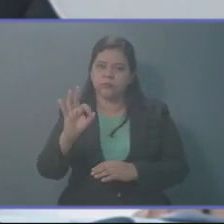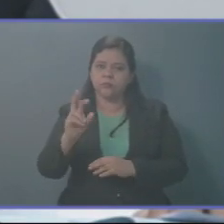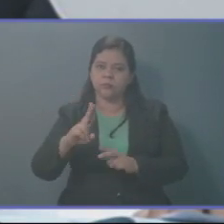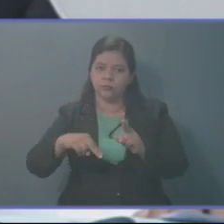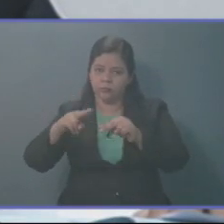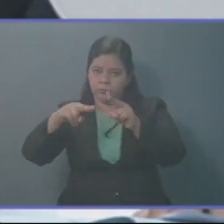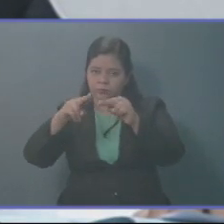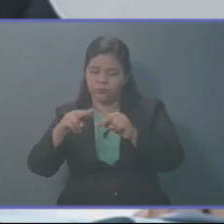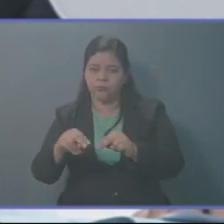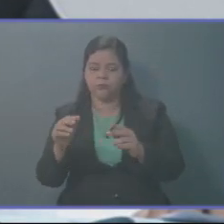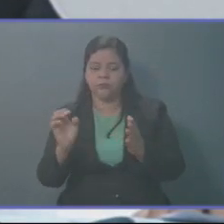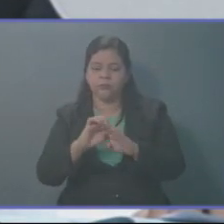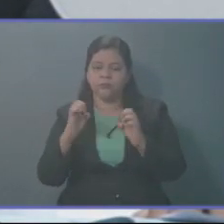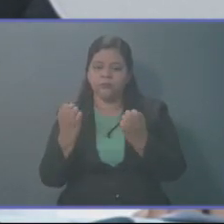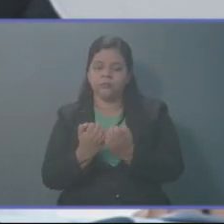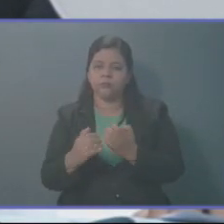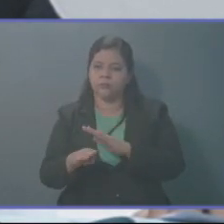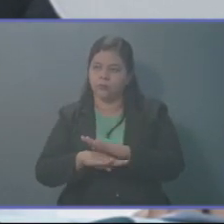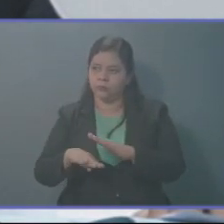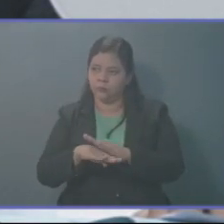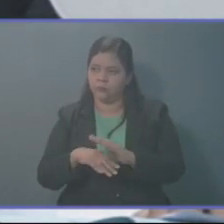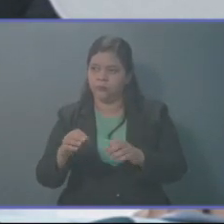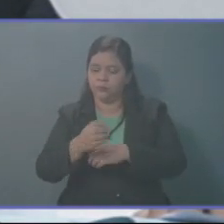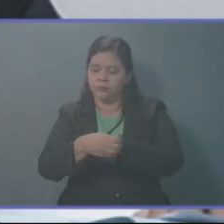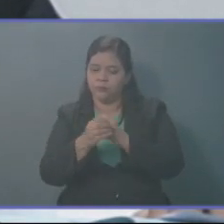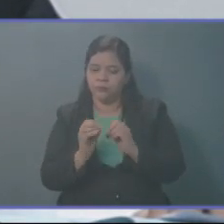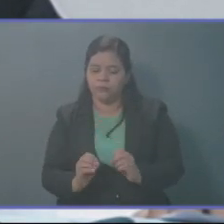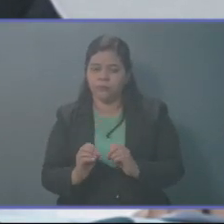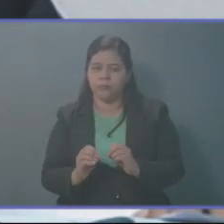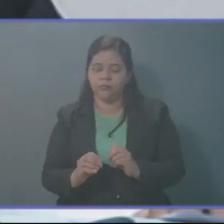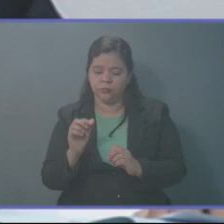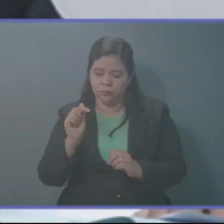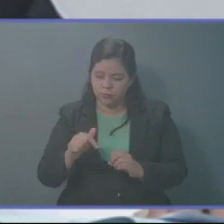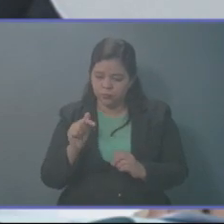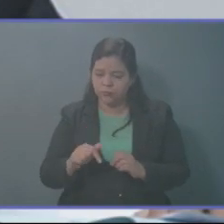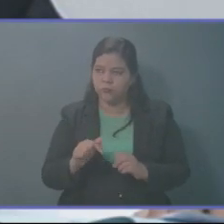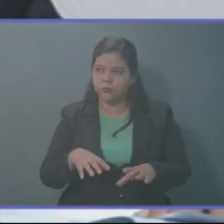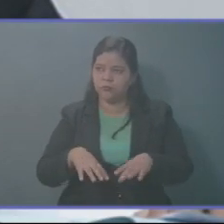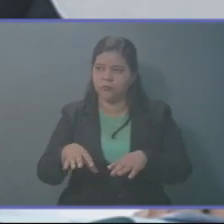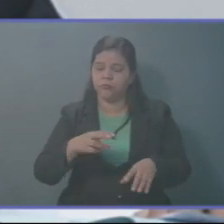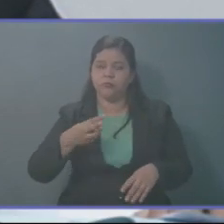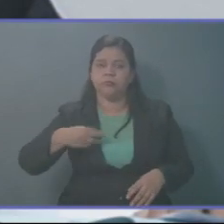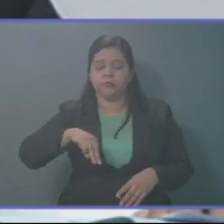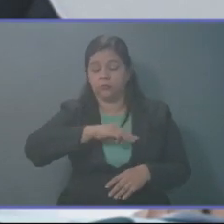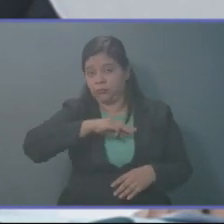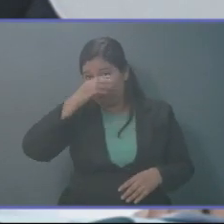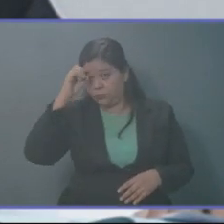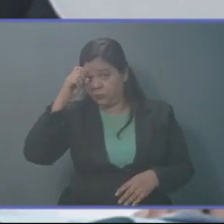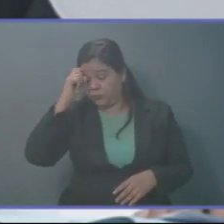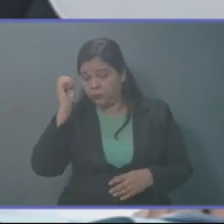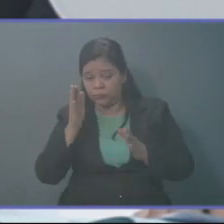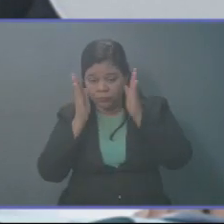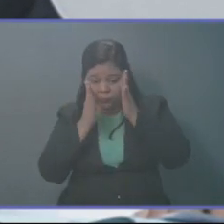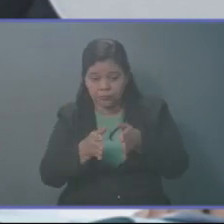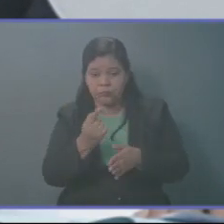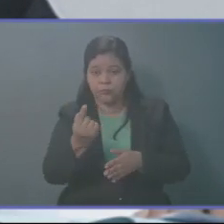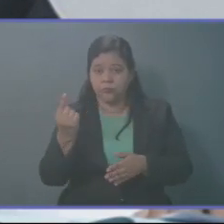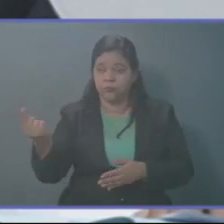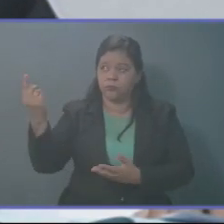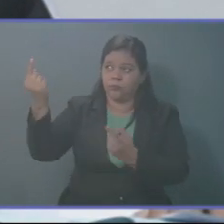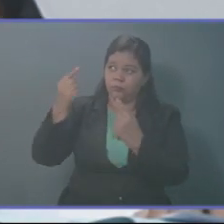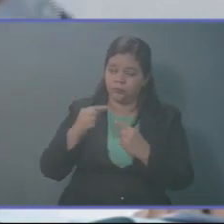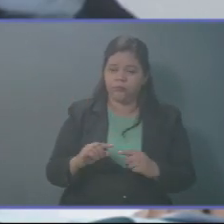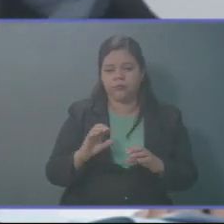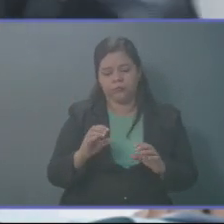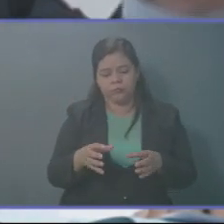infraestructura y equipo básico, oficinas centrales y regionales del Ministerio de Trabajo para atención de personas retornadas y grupos